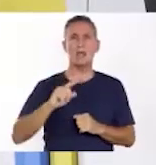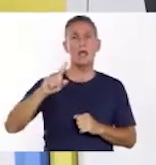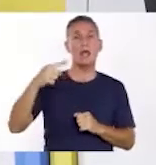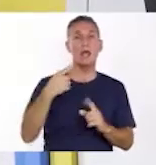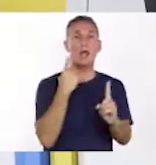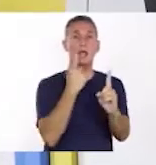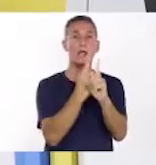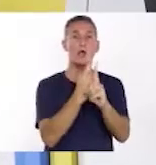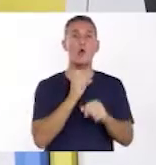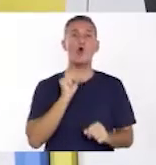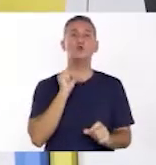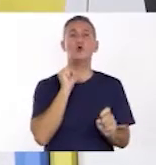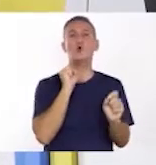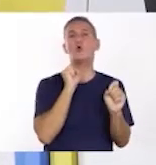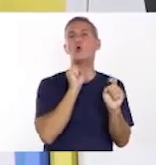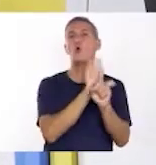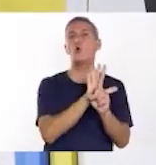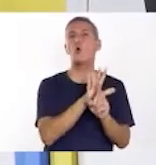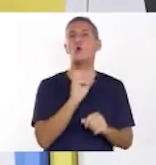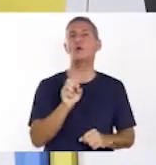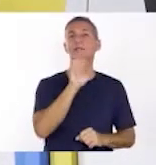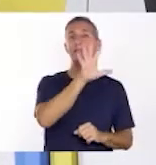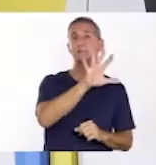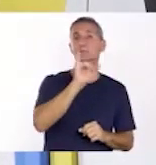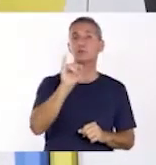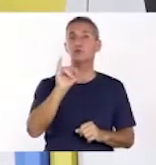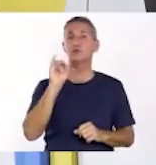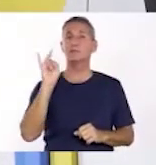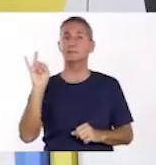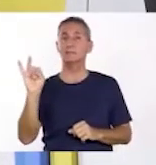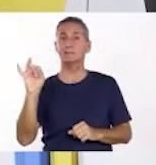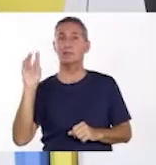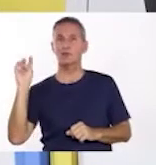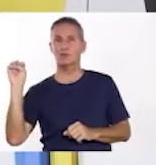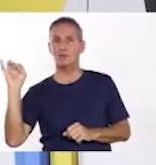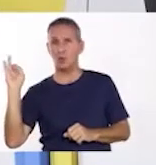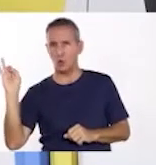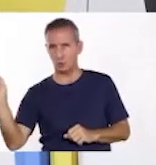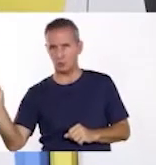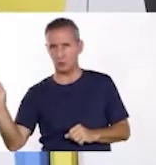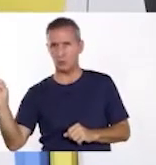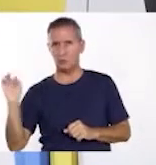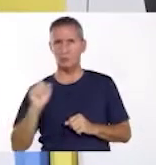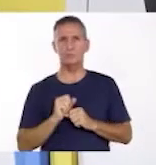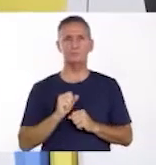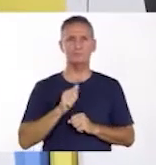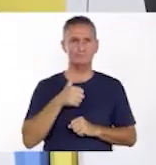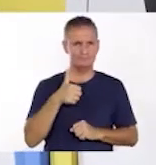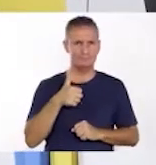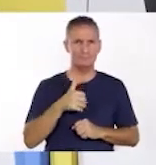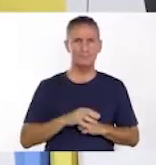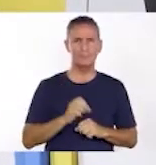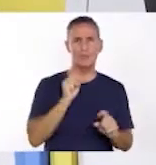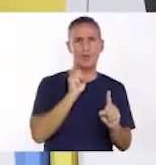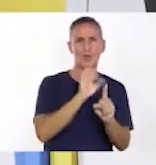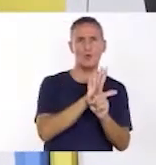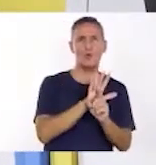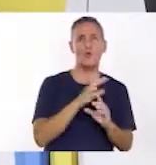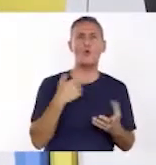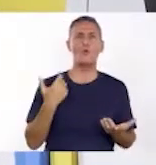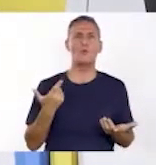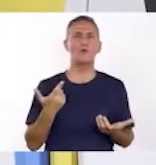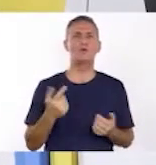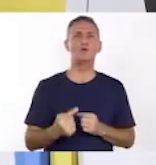encuentro cuando comience quinto, sexto, séptimo y octavo. Bien, vamos a comenzar entonces